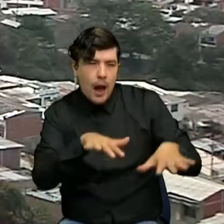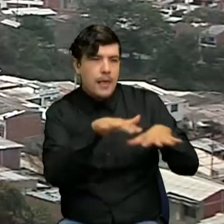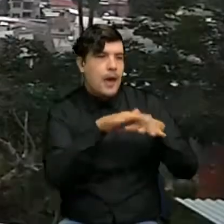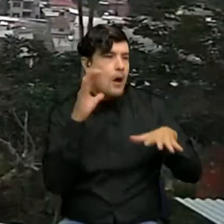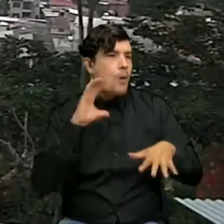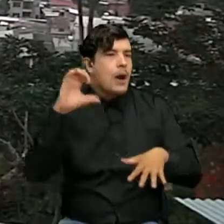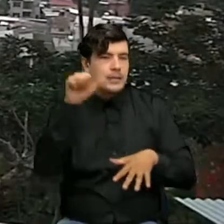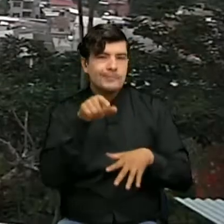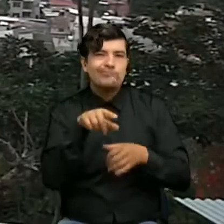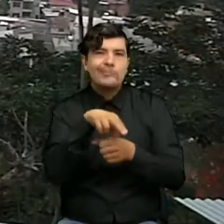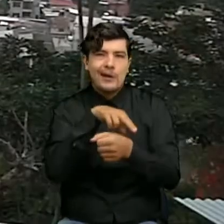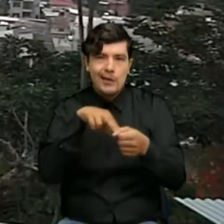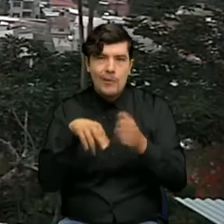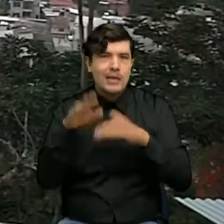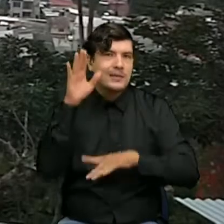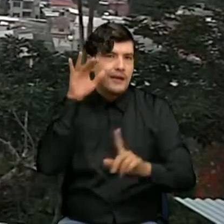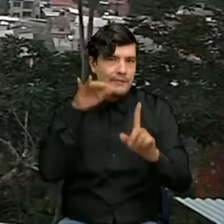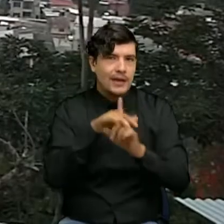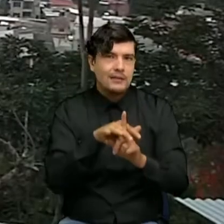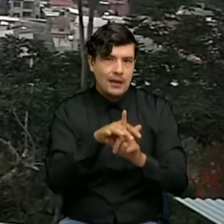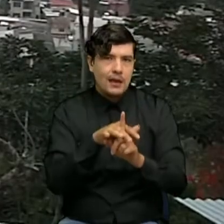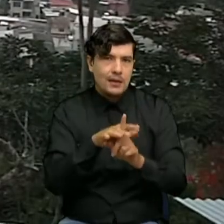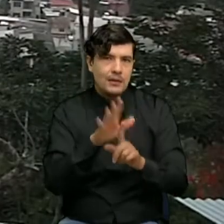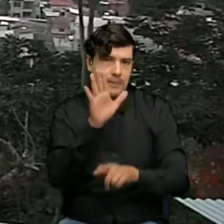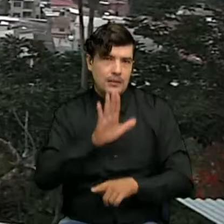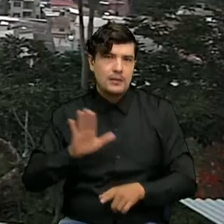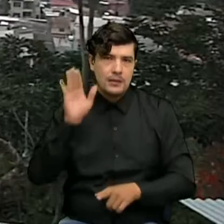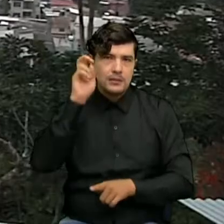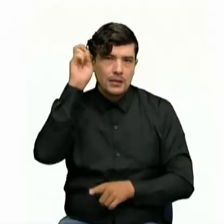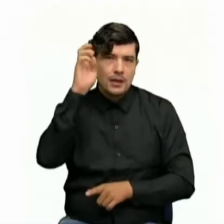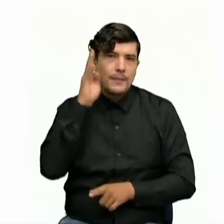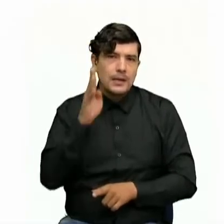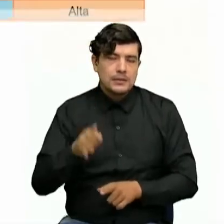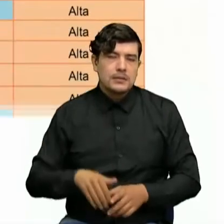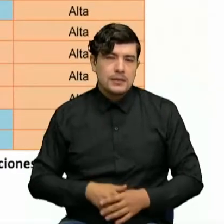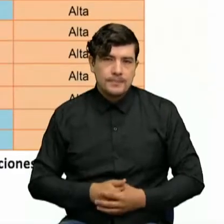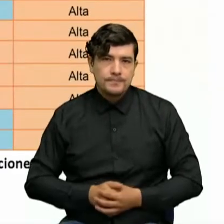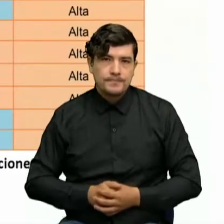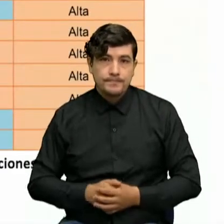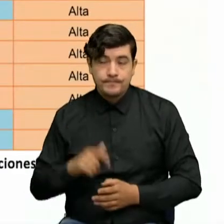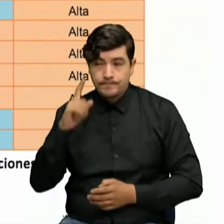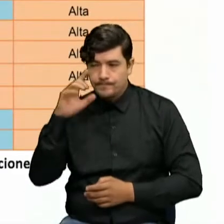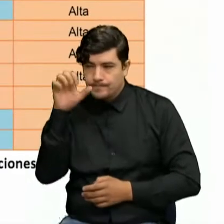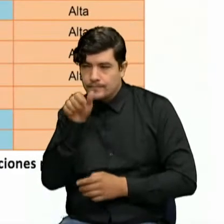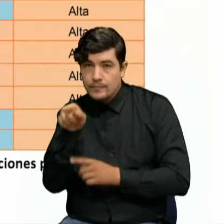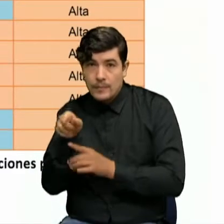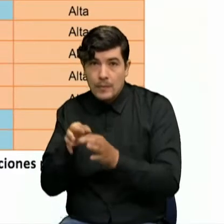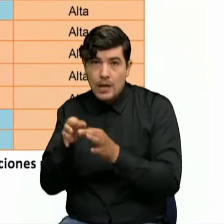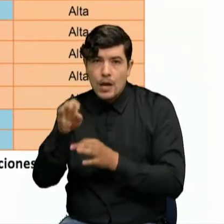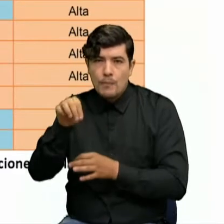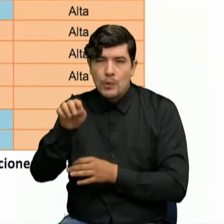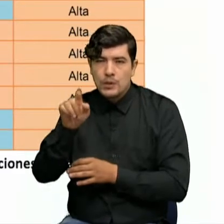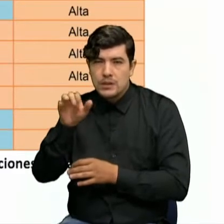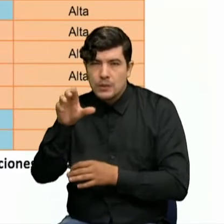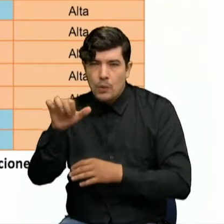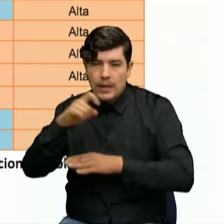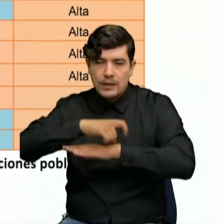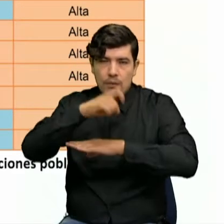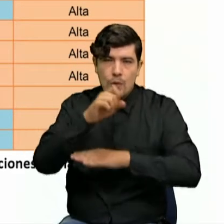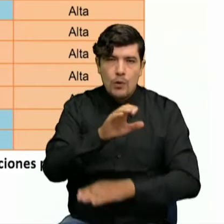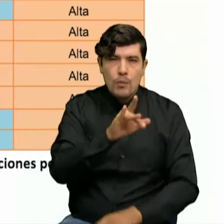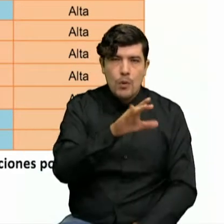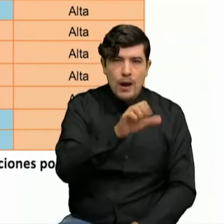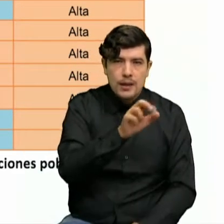afectadas en este tercer pico de la pandemia. Esto revela que municipios como Mutiscua, Tibú,